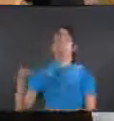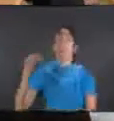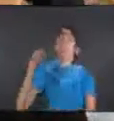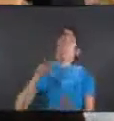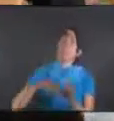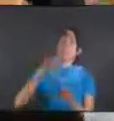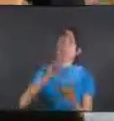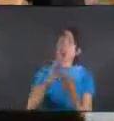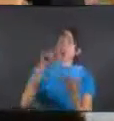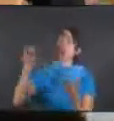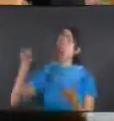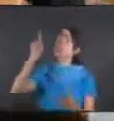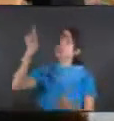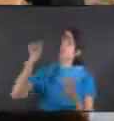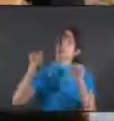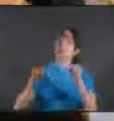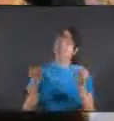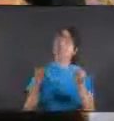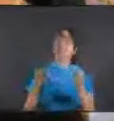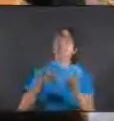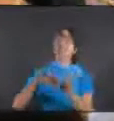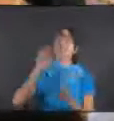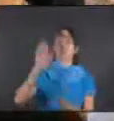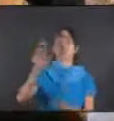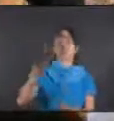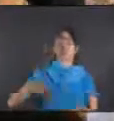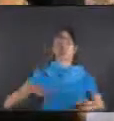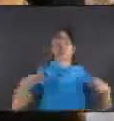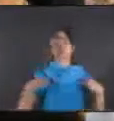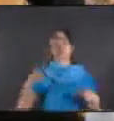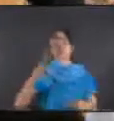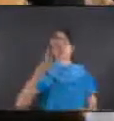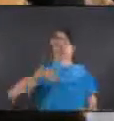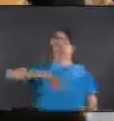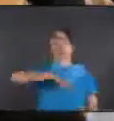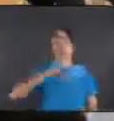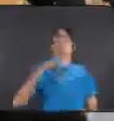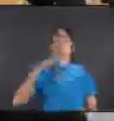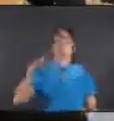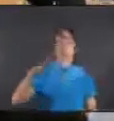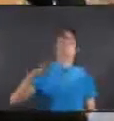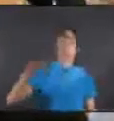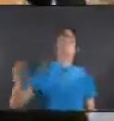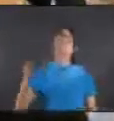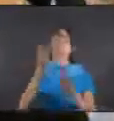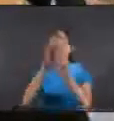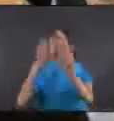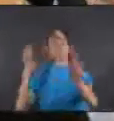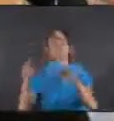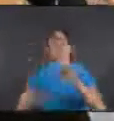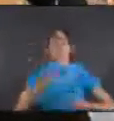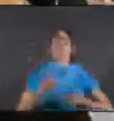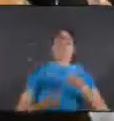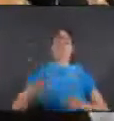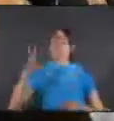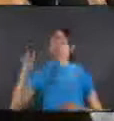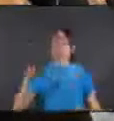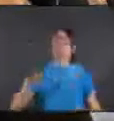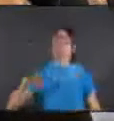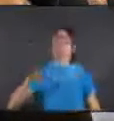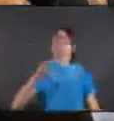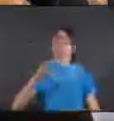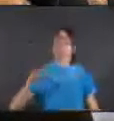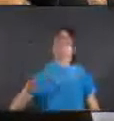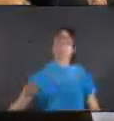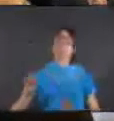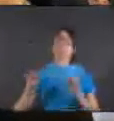Dios poderoso, tú eres un Dios de milagros, Señor, y estamos viviendo un tiempo glorioso, poderoso, Señor,